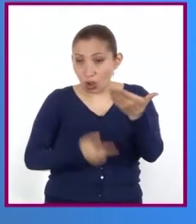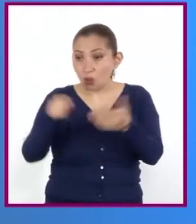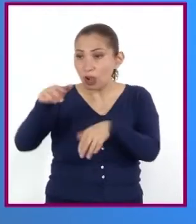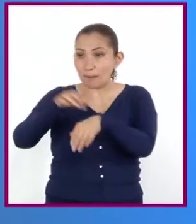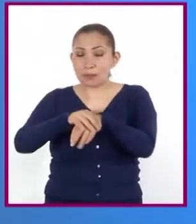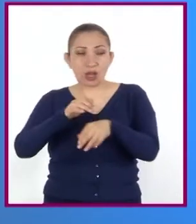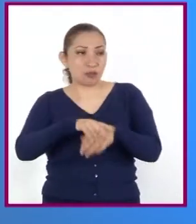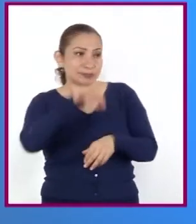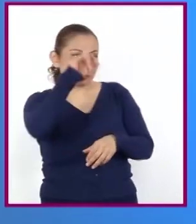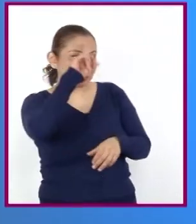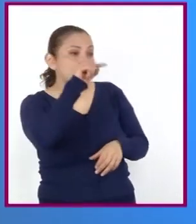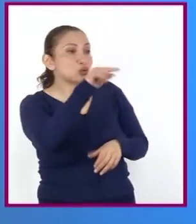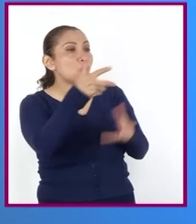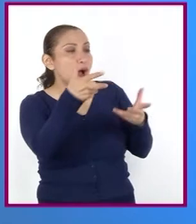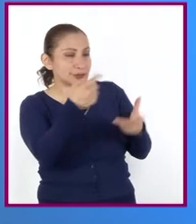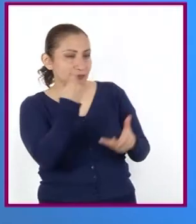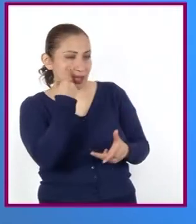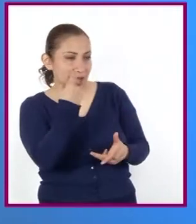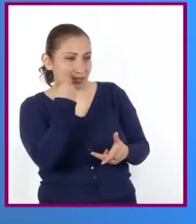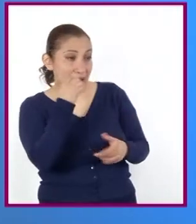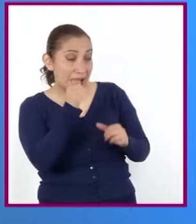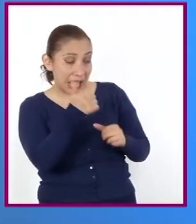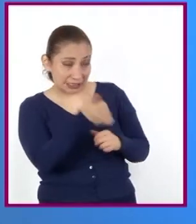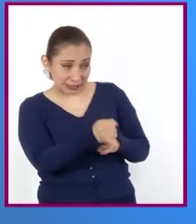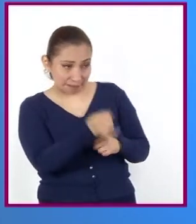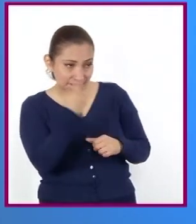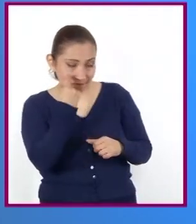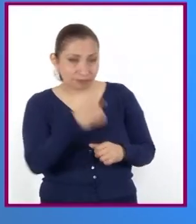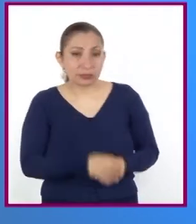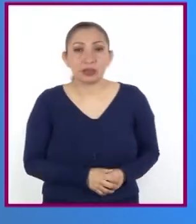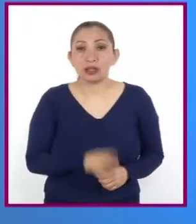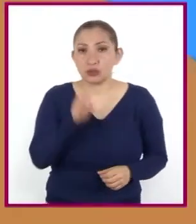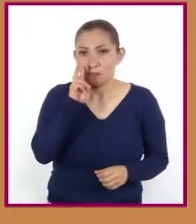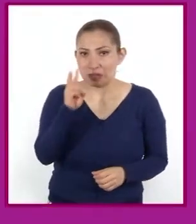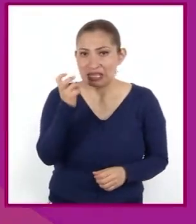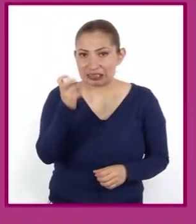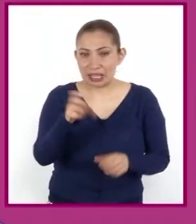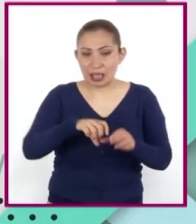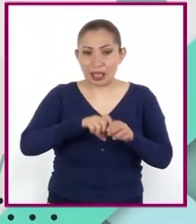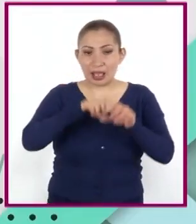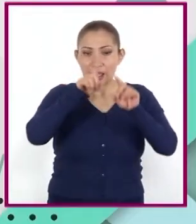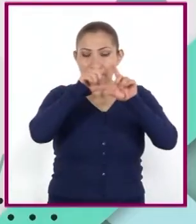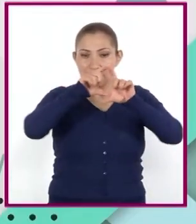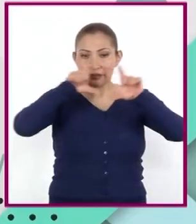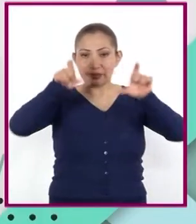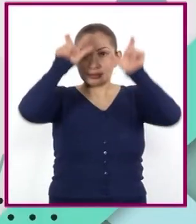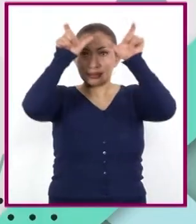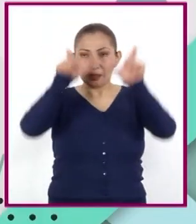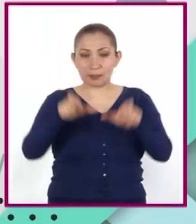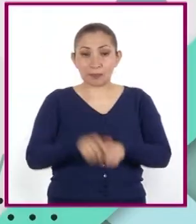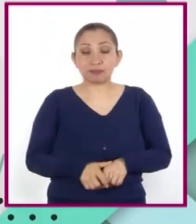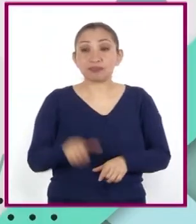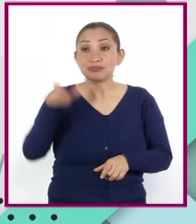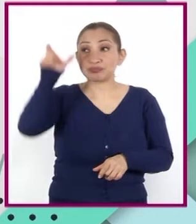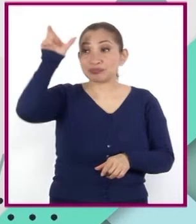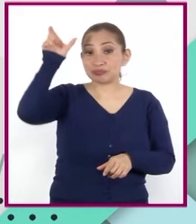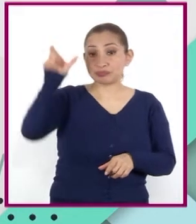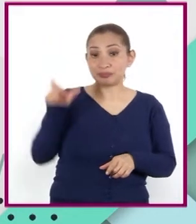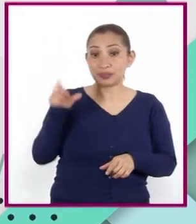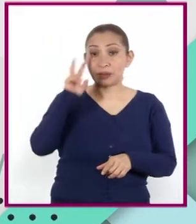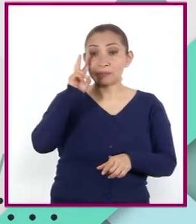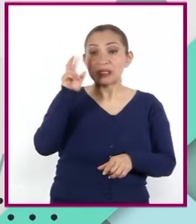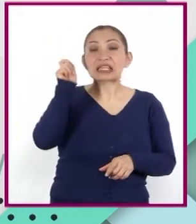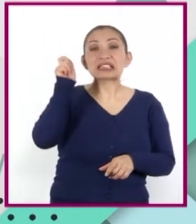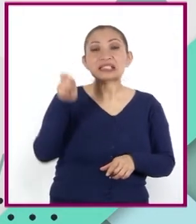le ha recomendado que lo haga del siguiente modo. Observen la tabla. En la tabla pueden ver